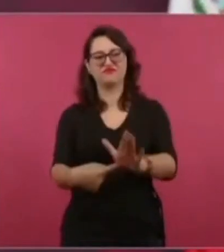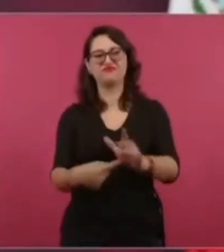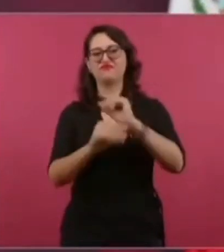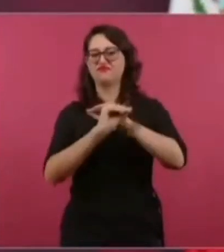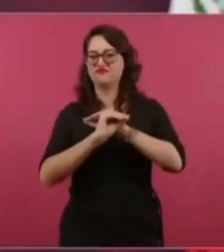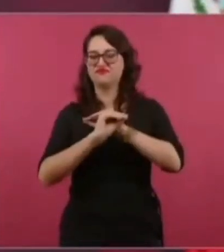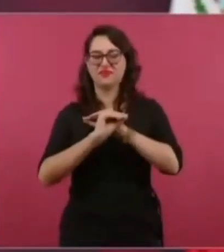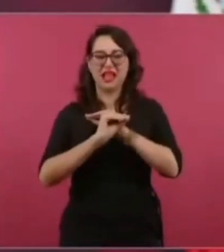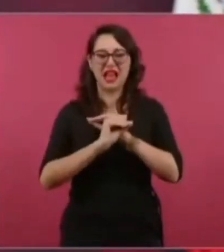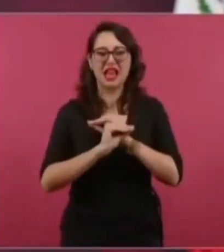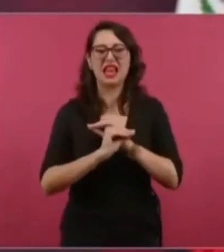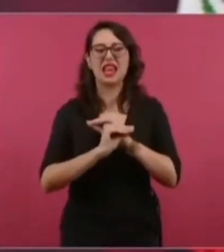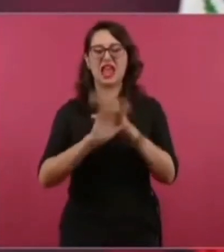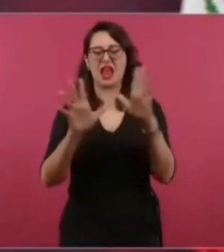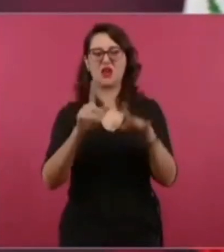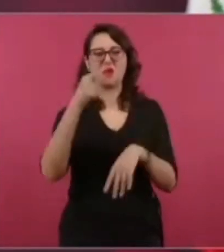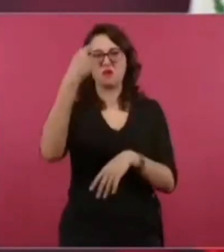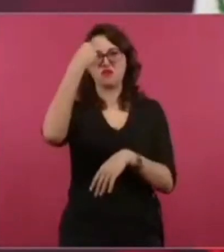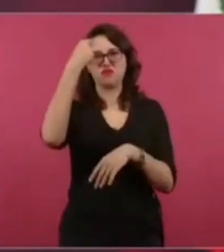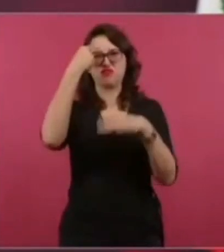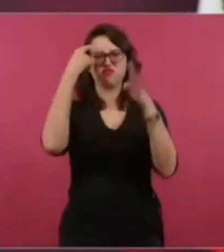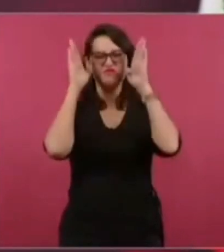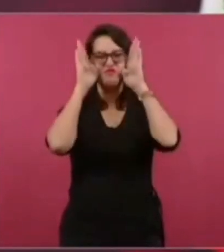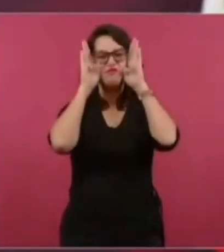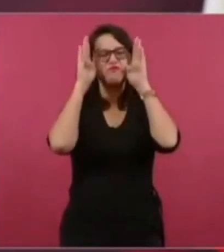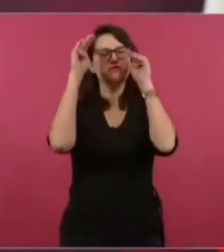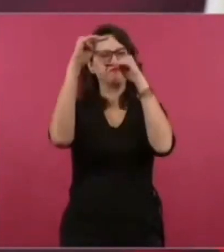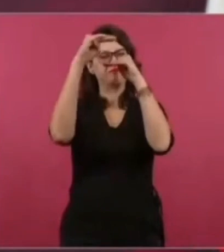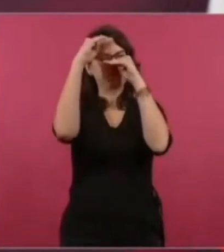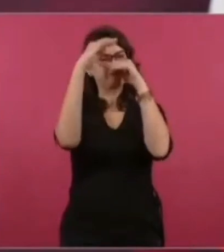considero que actuando de manera irresponsable,